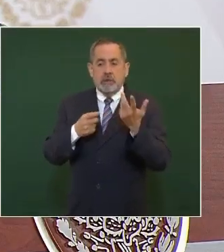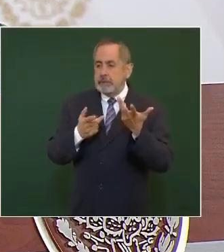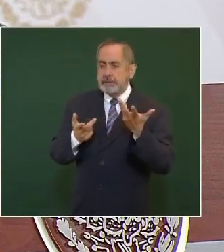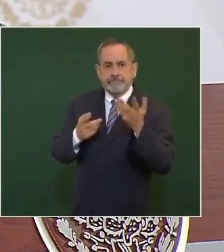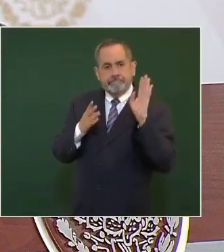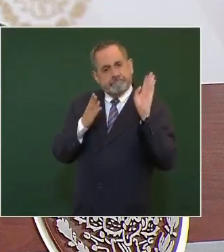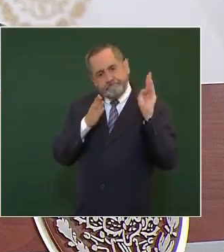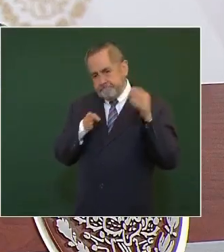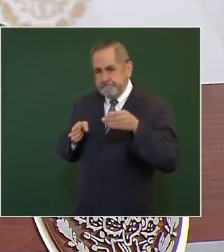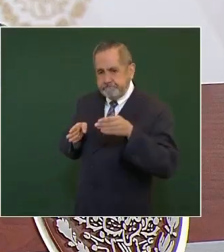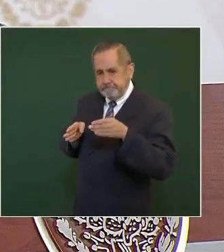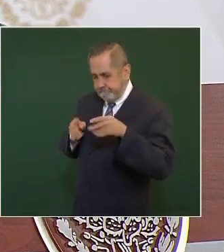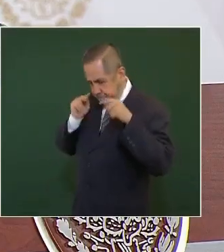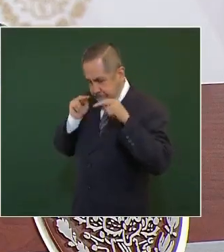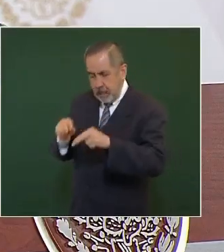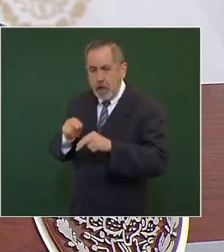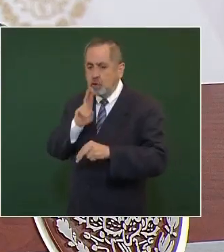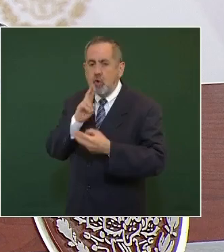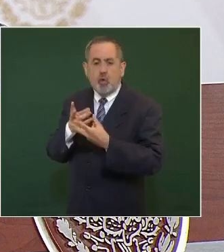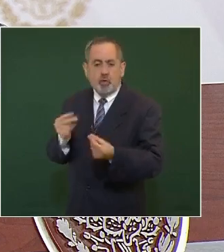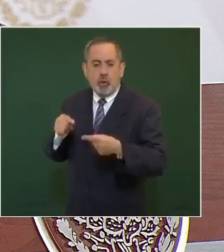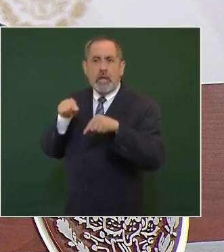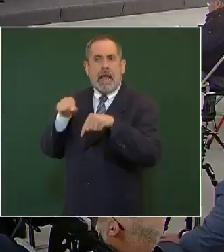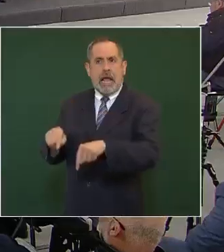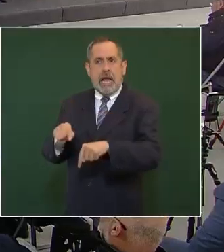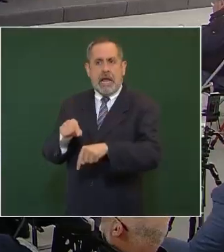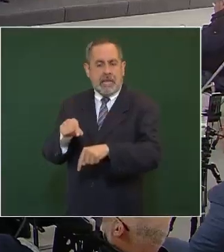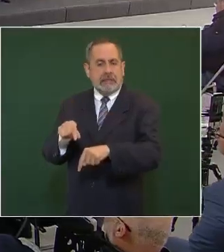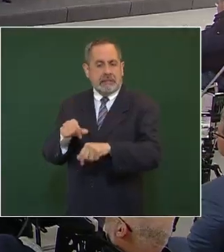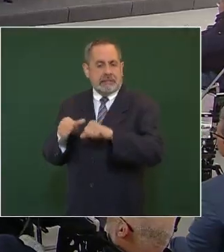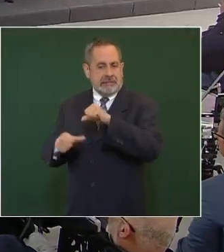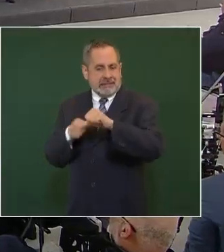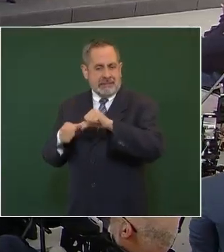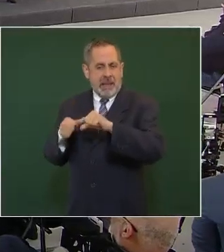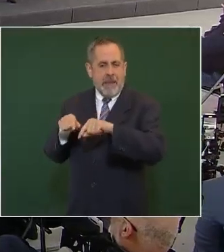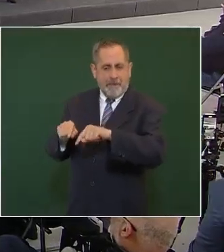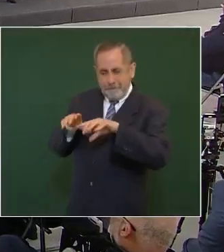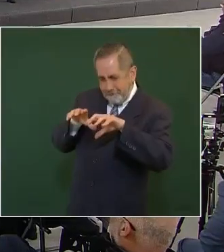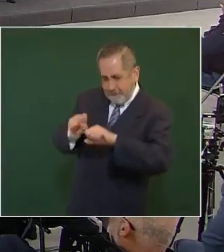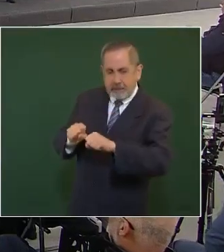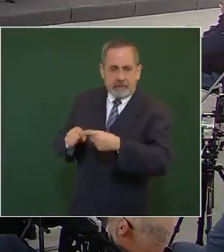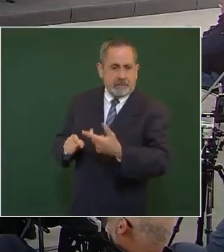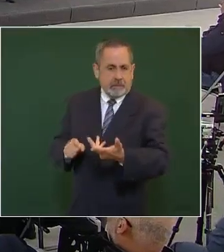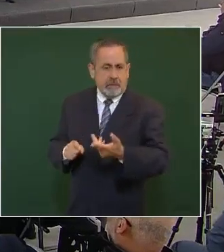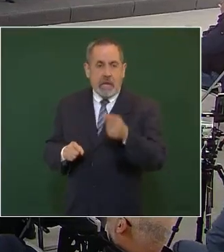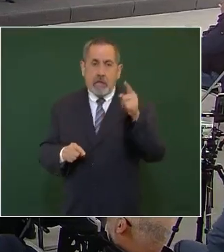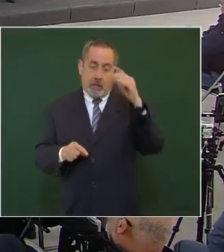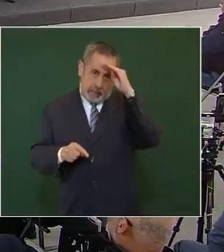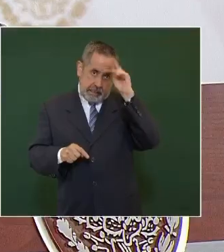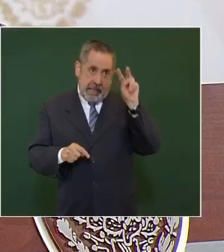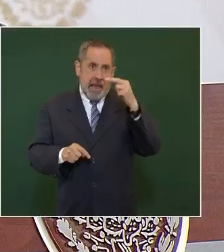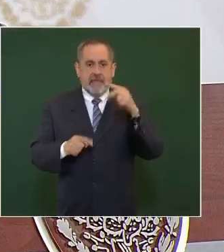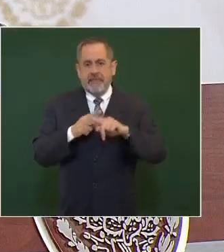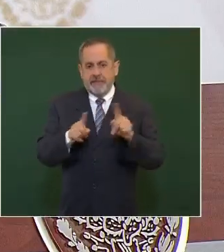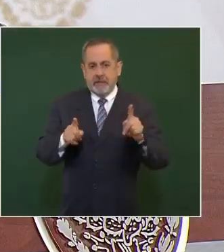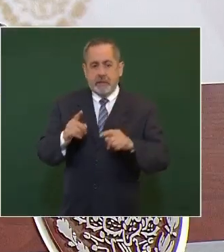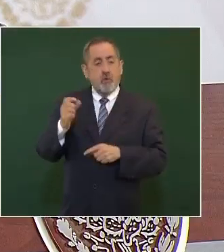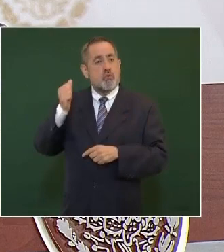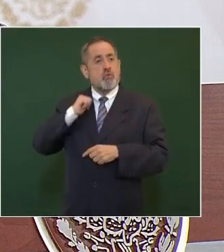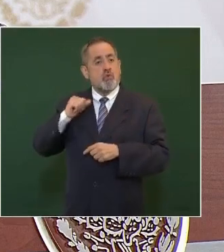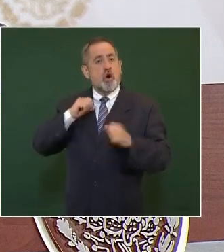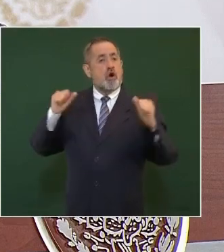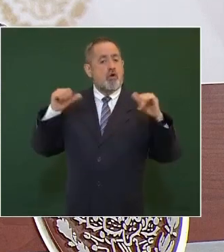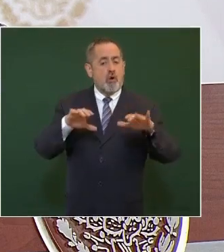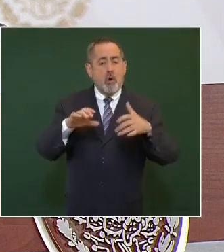una mirada regional en su solución y en su atención. El paradigma entonces ha cambiado desde la cumbre de